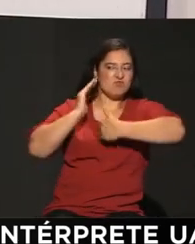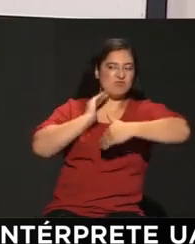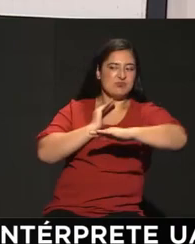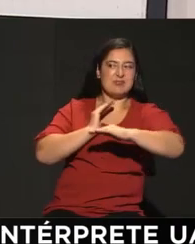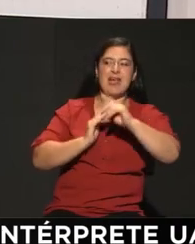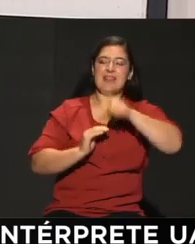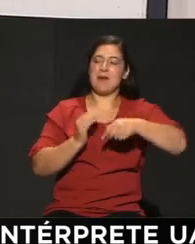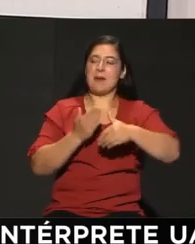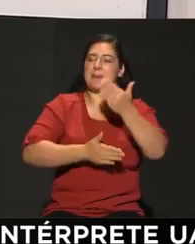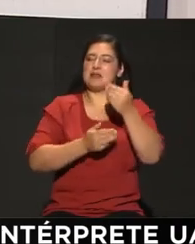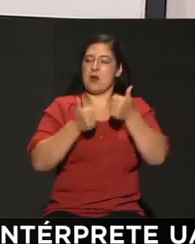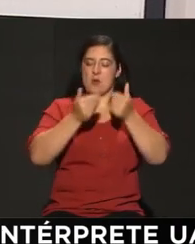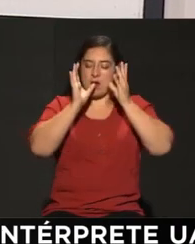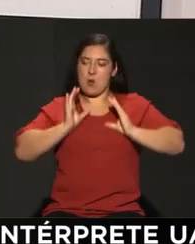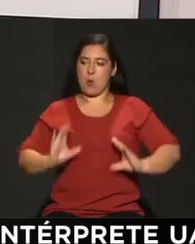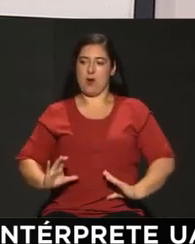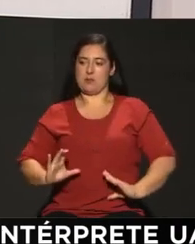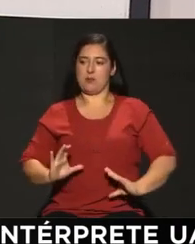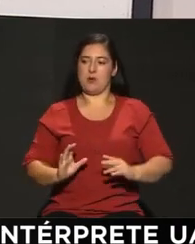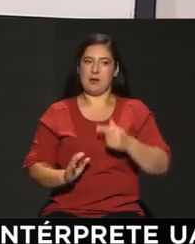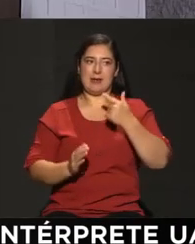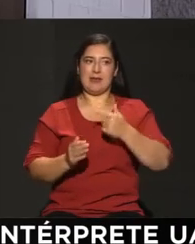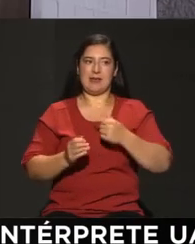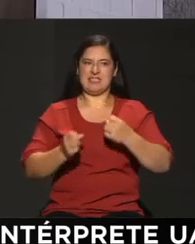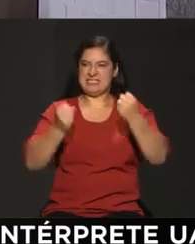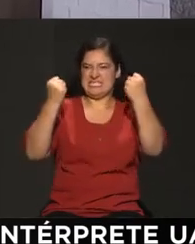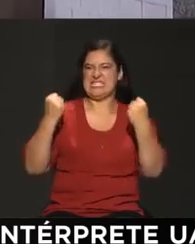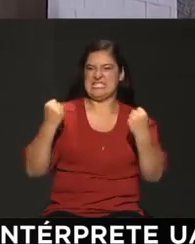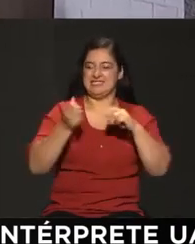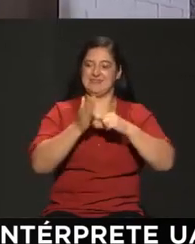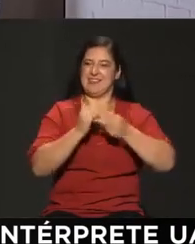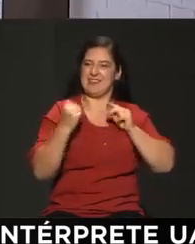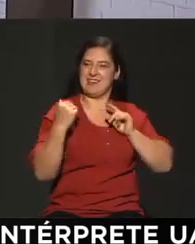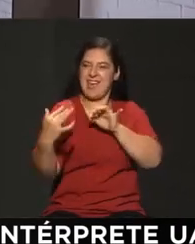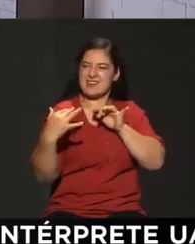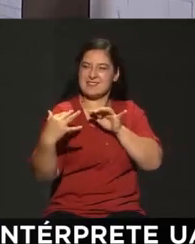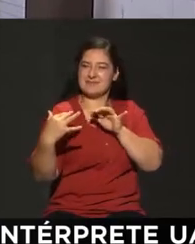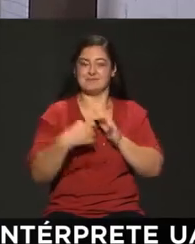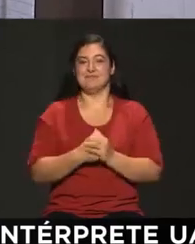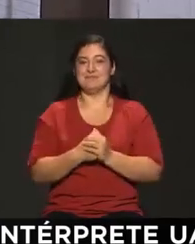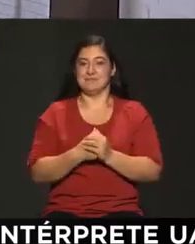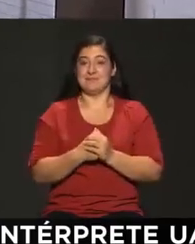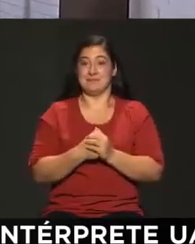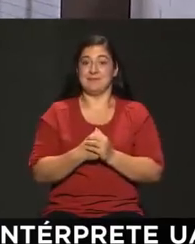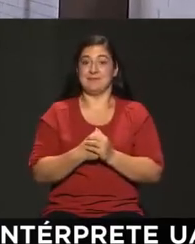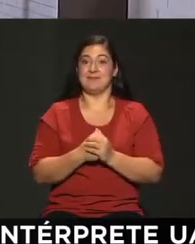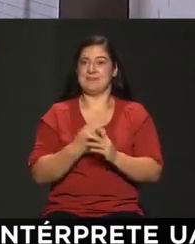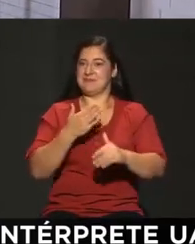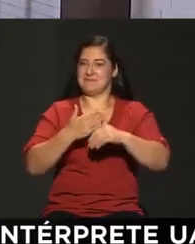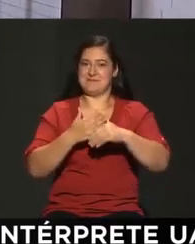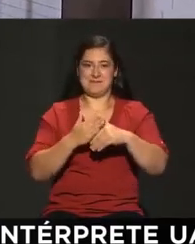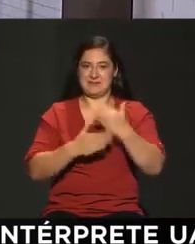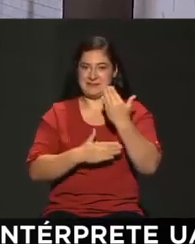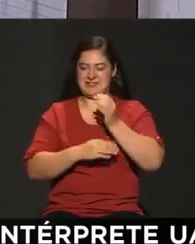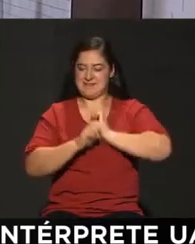tener posición de guerra de combate. Una, dos, tres. ¡Ah! Muy bien. Entonces vamos a activar las defensas.